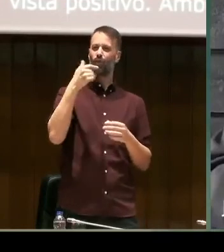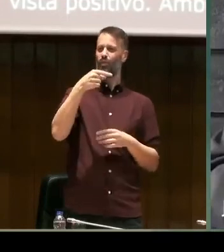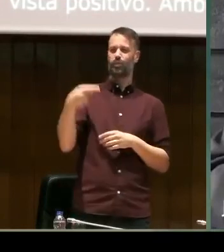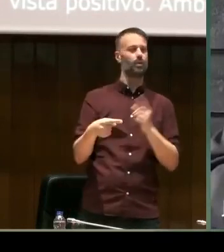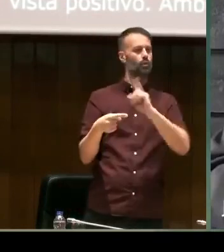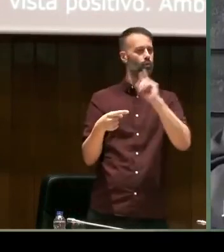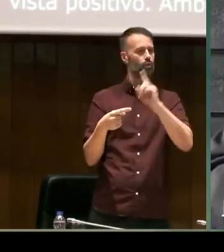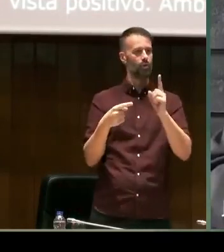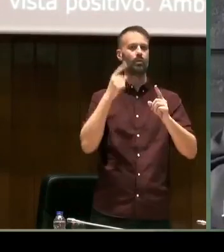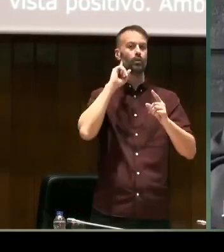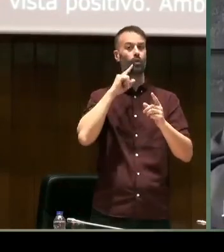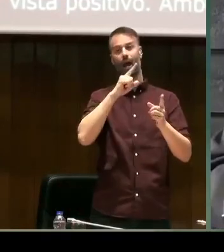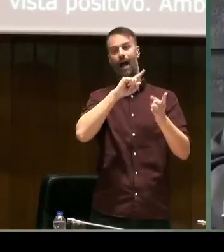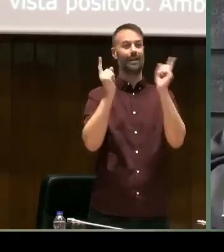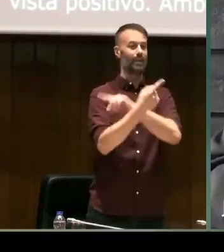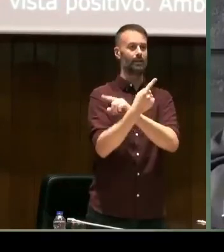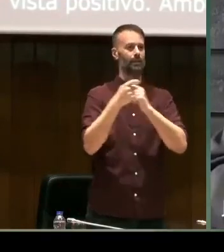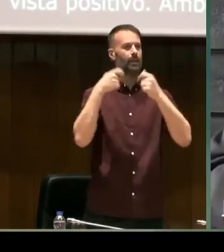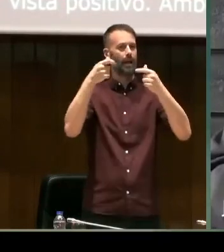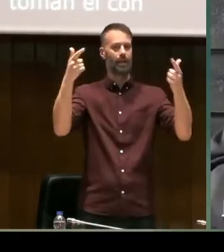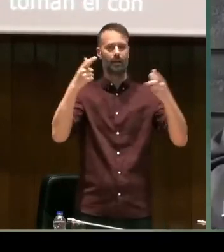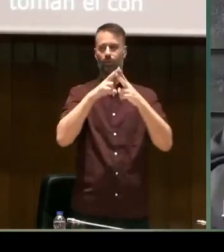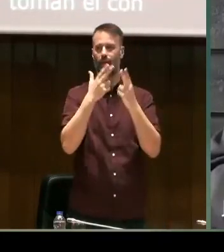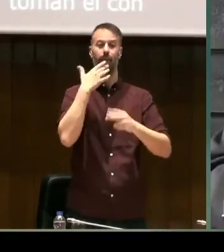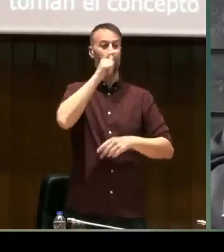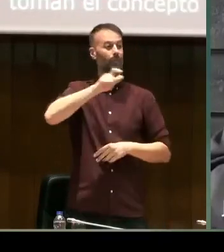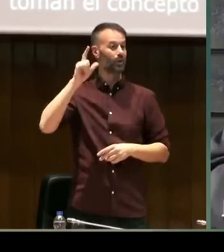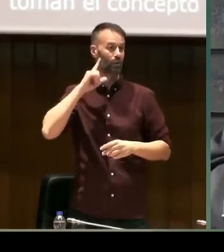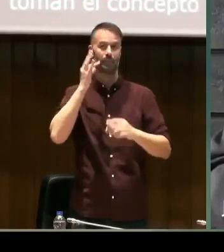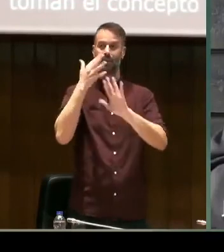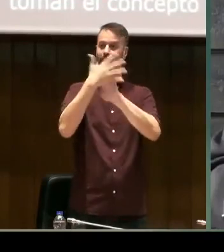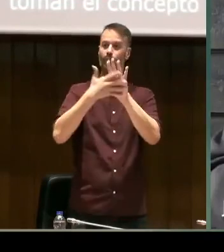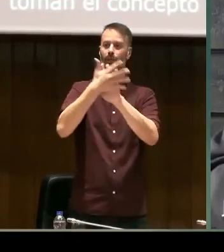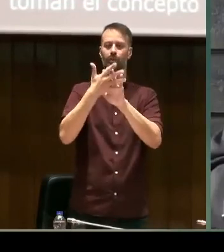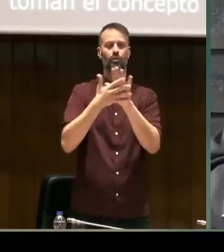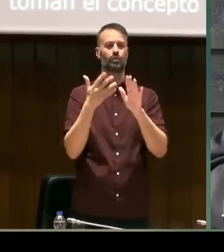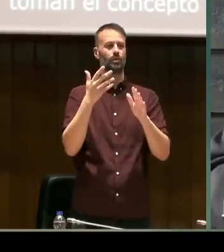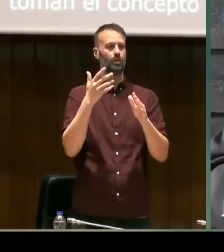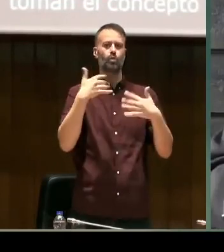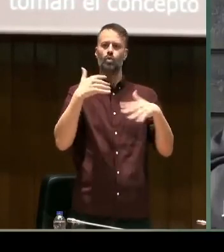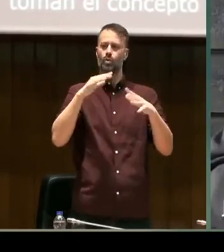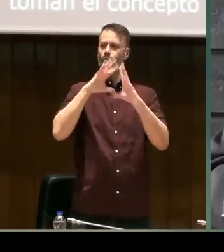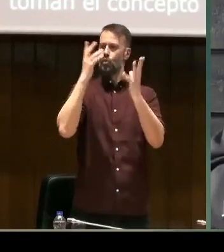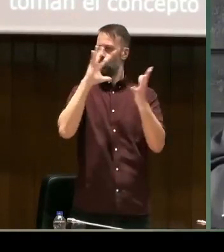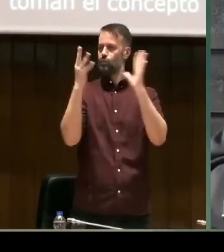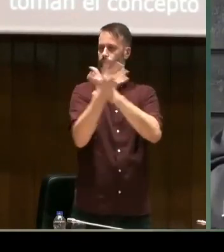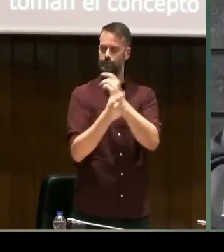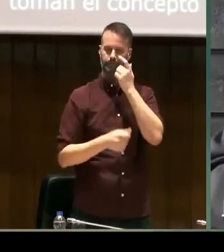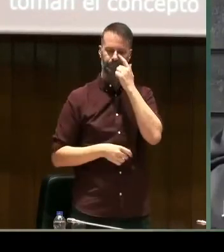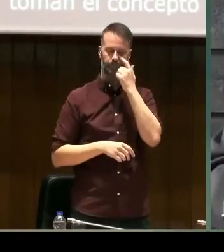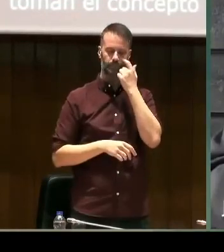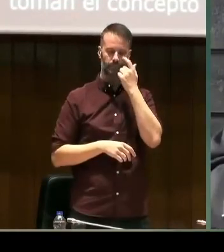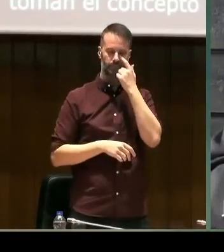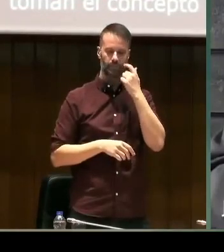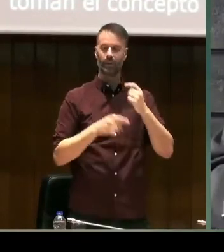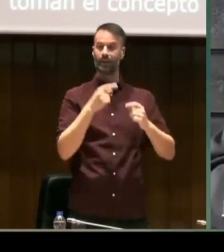personas sordas no tenemos por qué ver nuestra situación como algo negativo, algo que resta, sino todo lo contrario, como una aportación, una